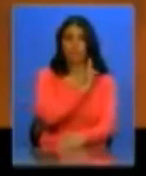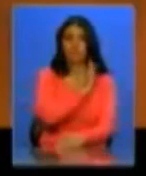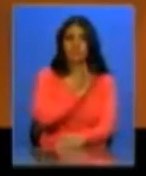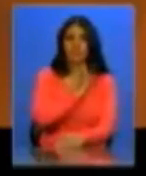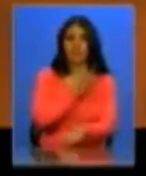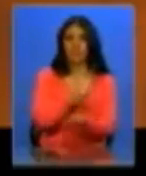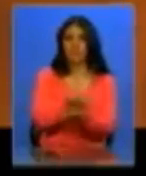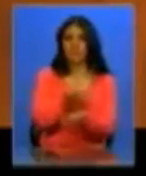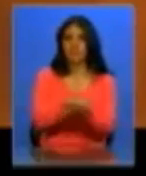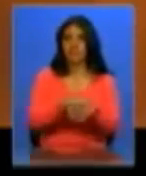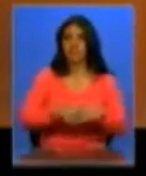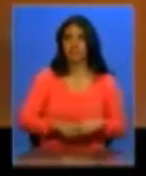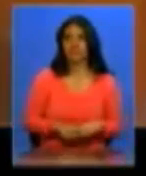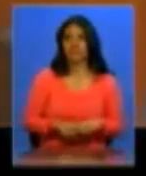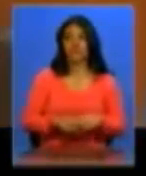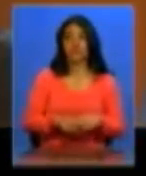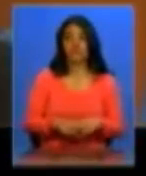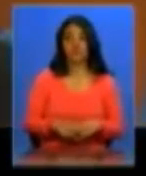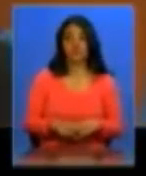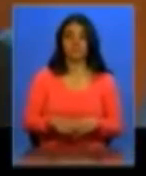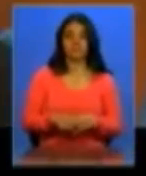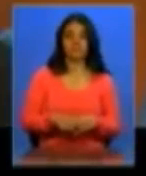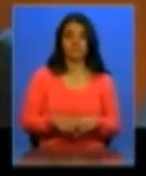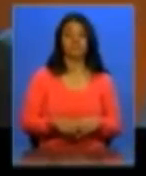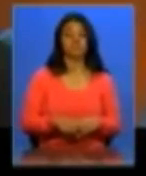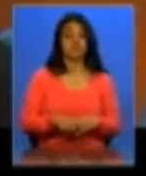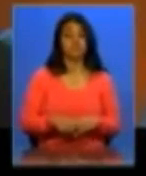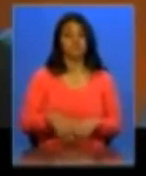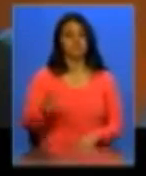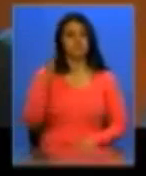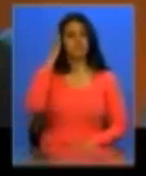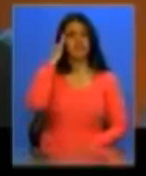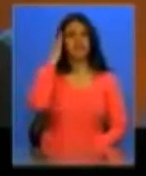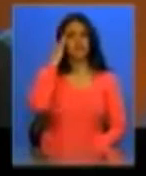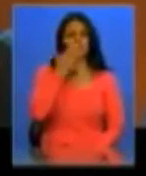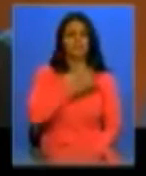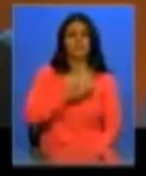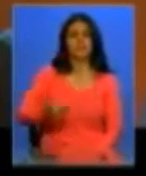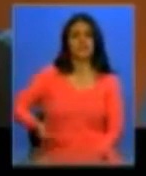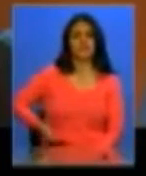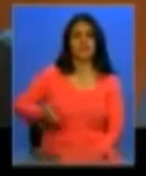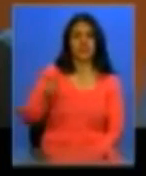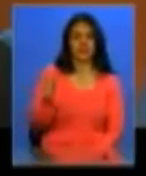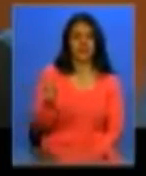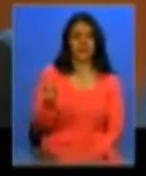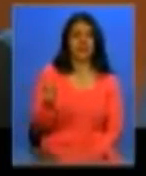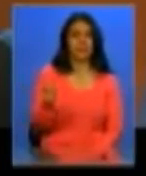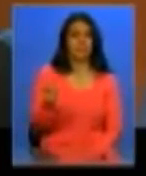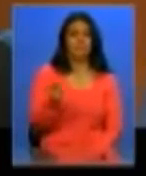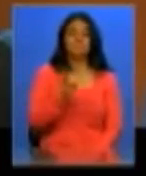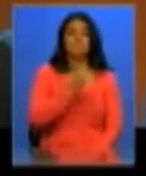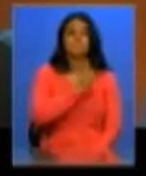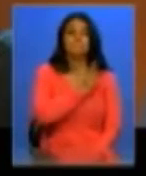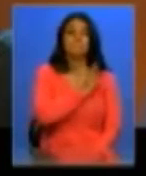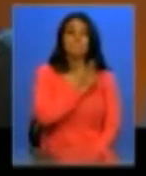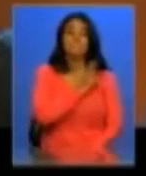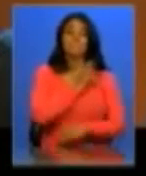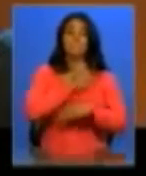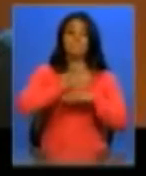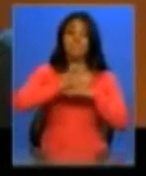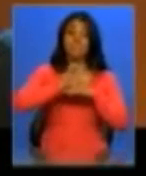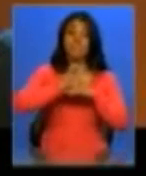de Machala. Estamos plenamente convencidos, señor presidente, que la universidad